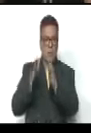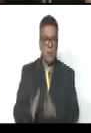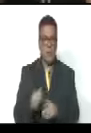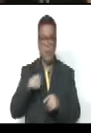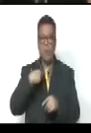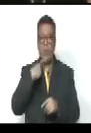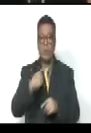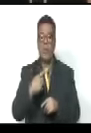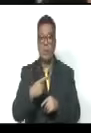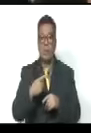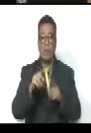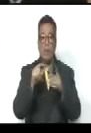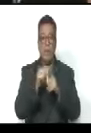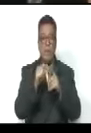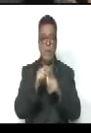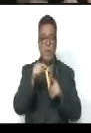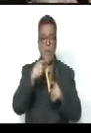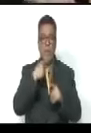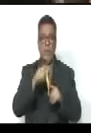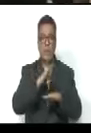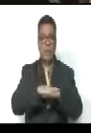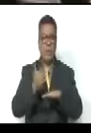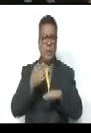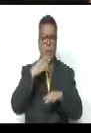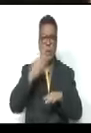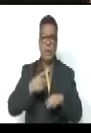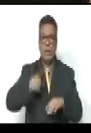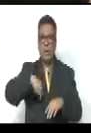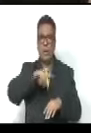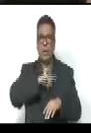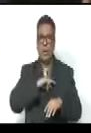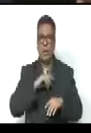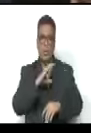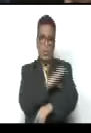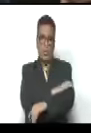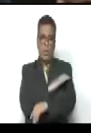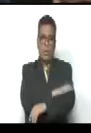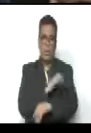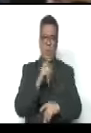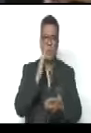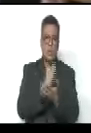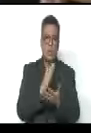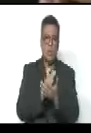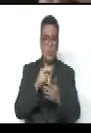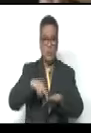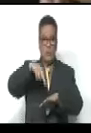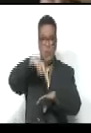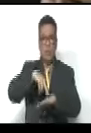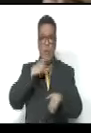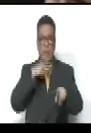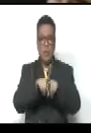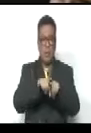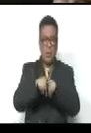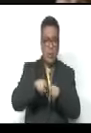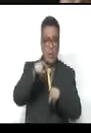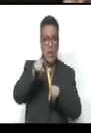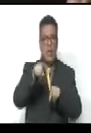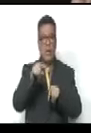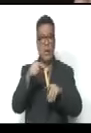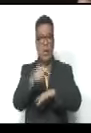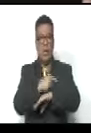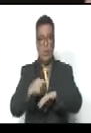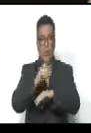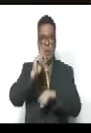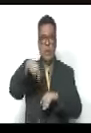pedir este derecho de palabra porque ciertamente nosotros como opositores generalmente nos paramos aquí a criticar el gobierno, pero